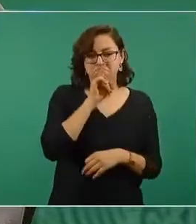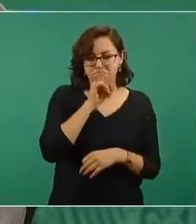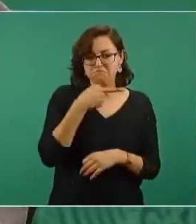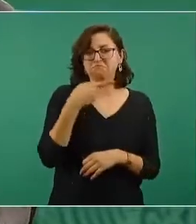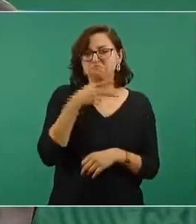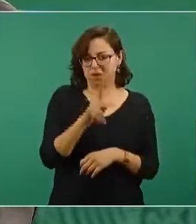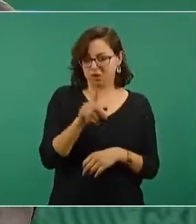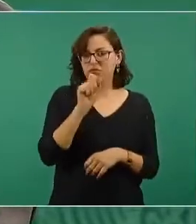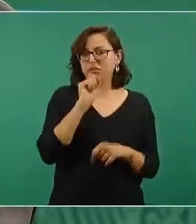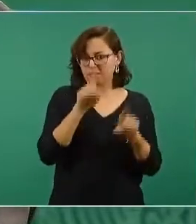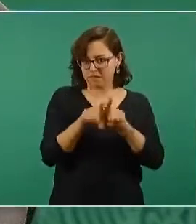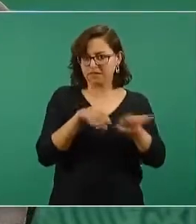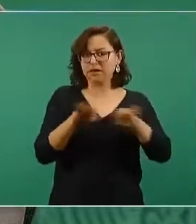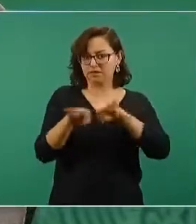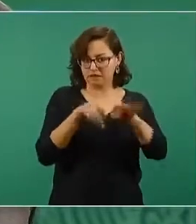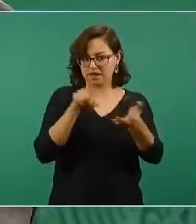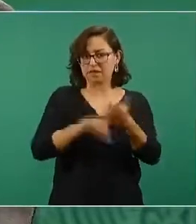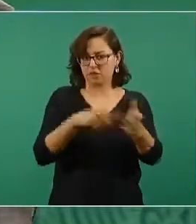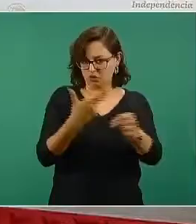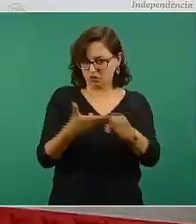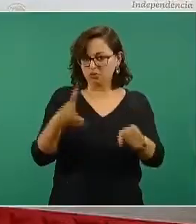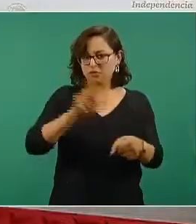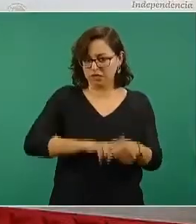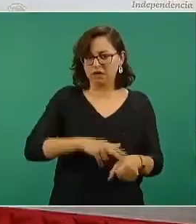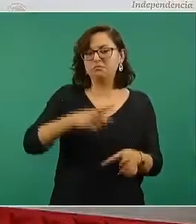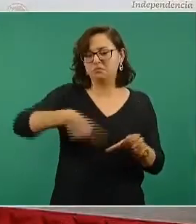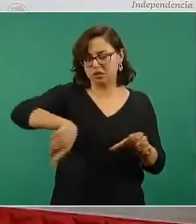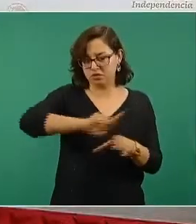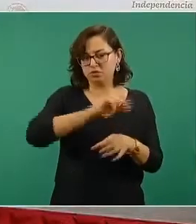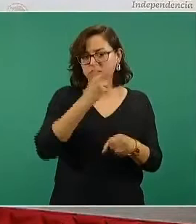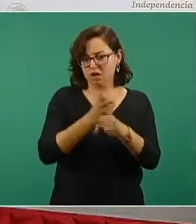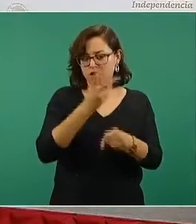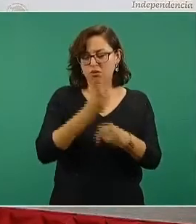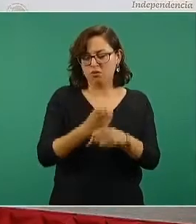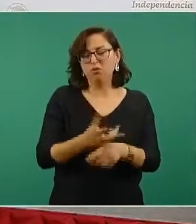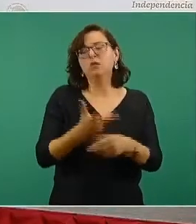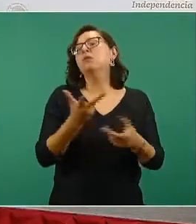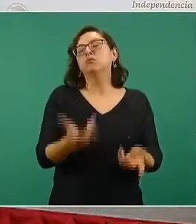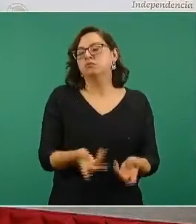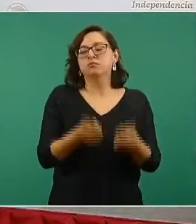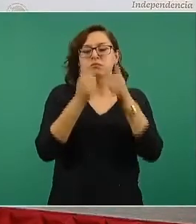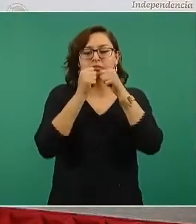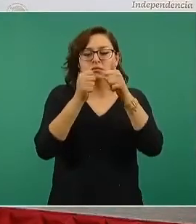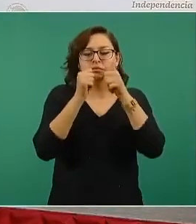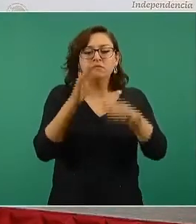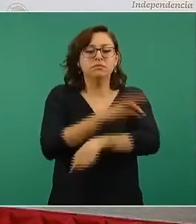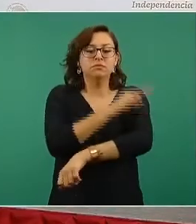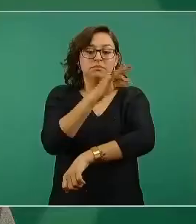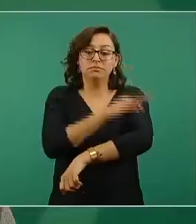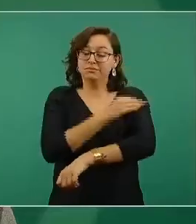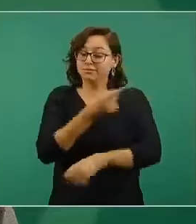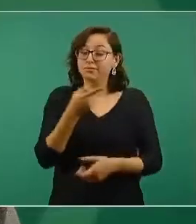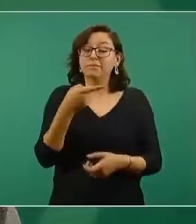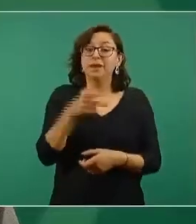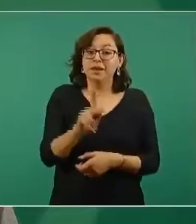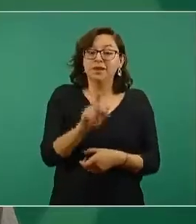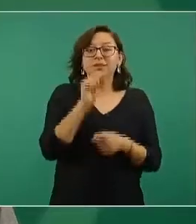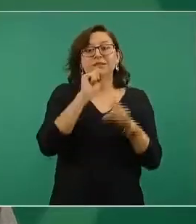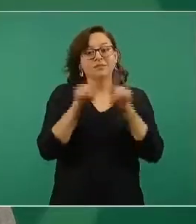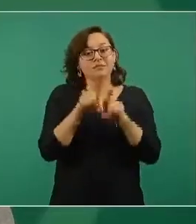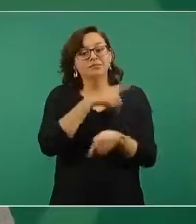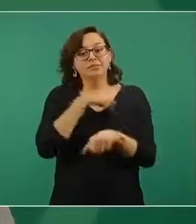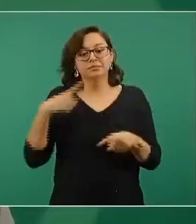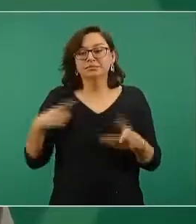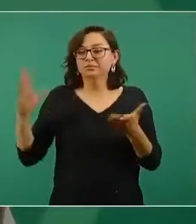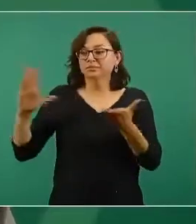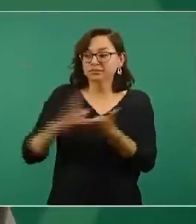y eso también va a ser responsabilidad de cada una de las instituciones, de poder diferenciar porque también hay mucho personal administrativo. Y eso es lo que también se ha llamado